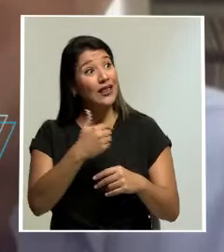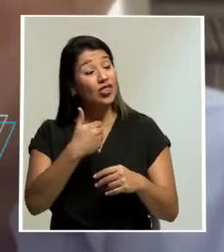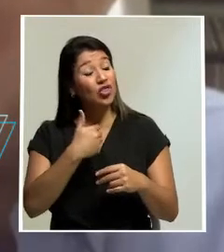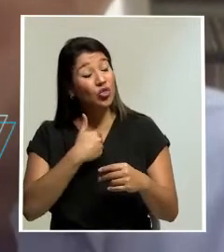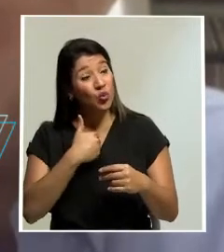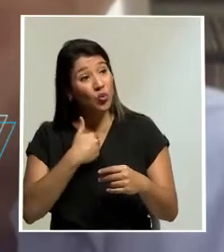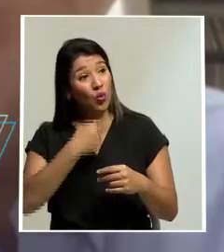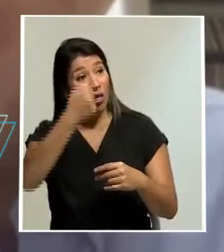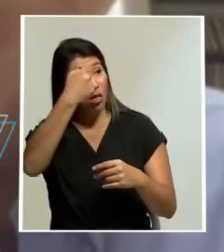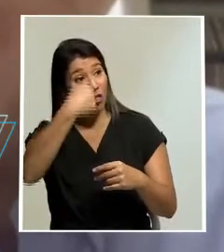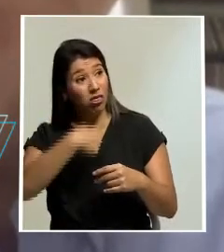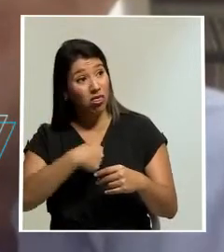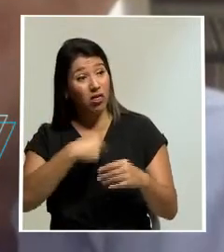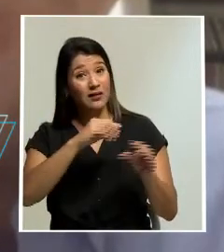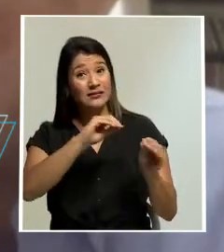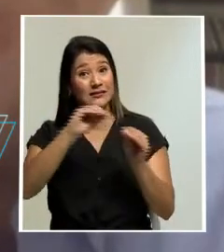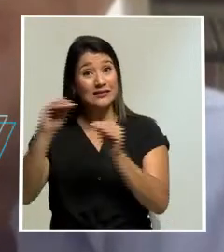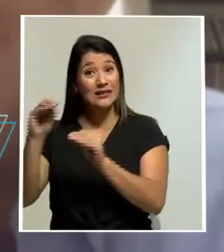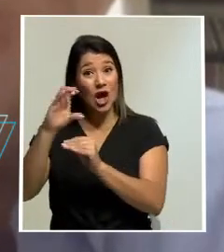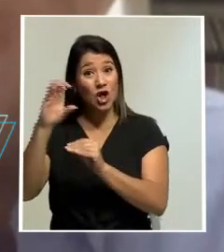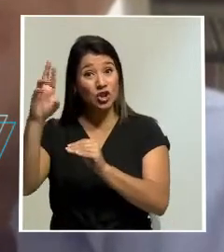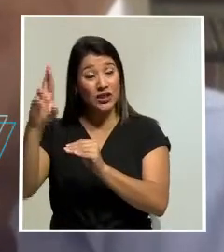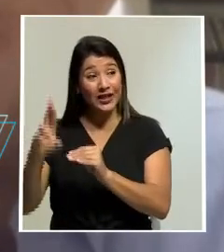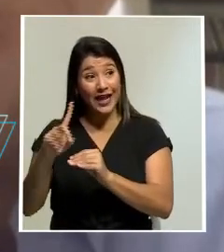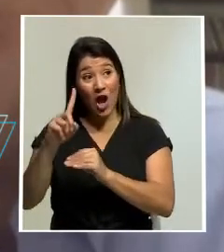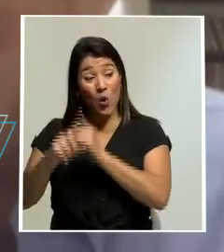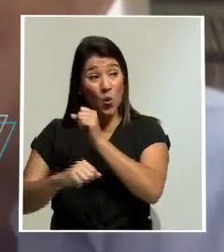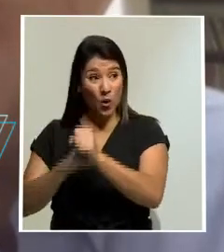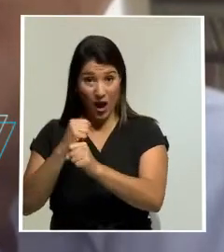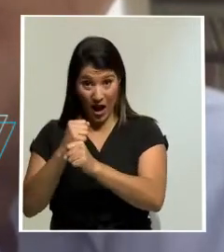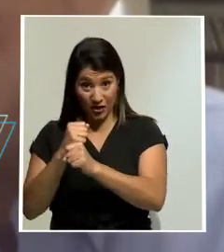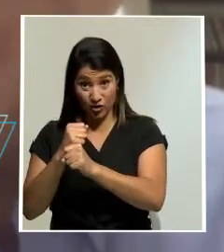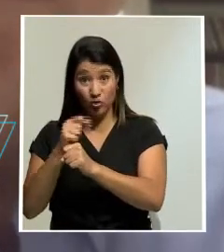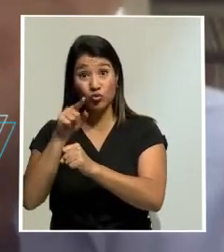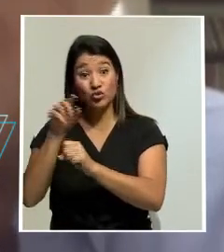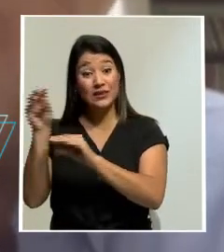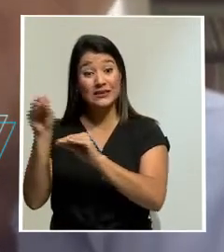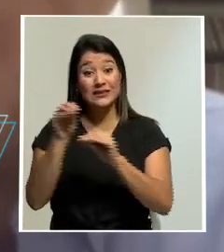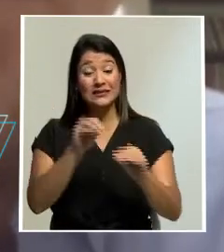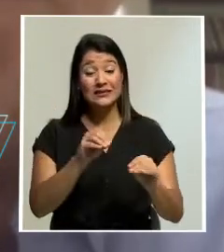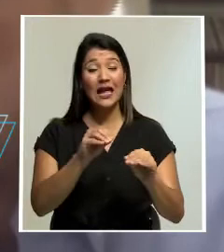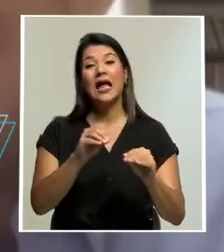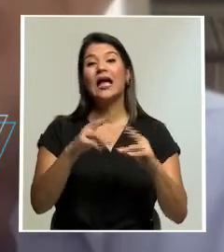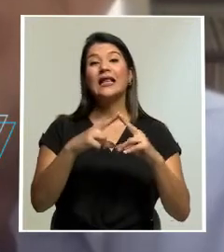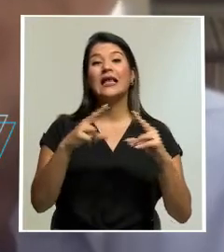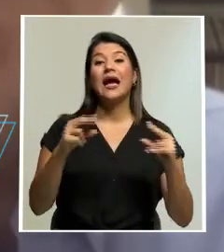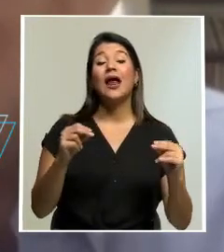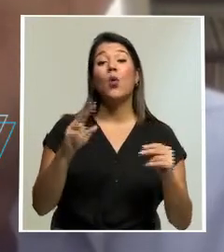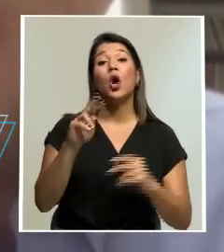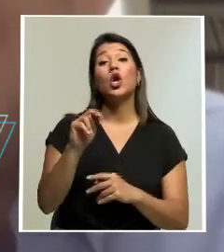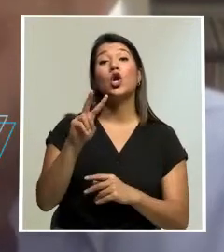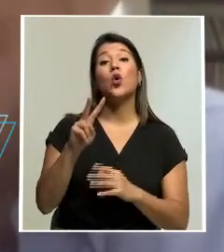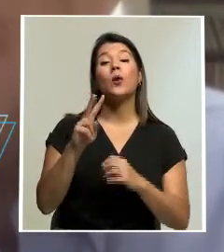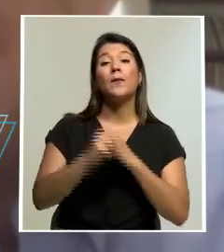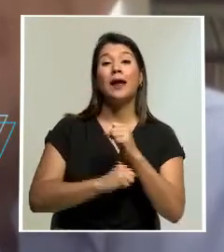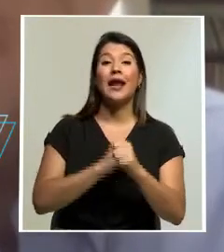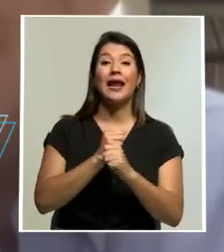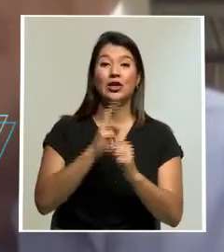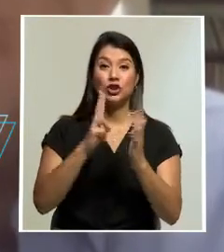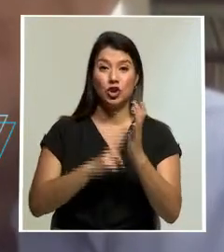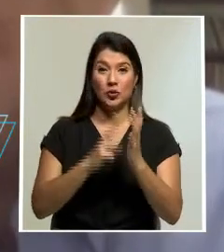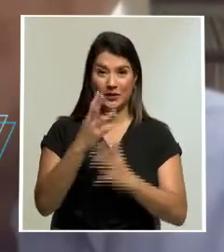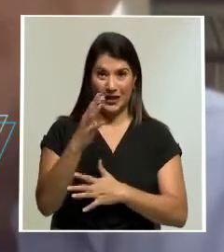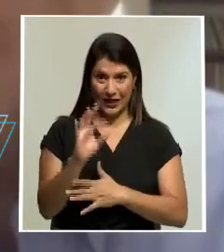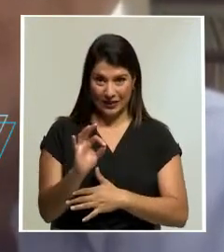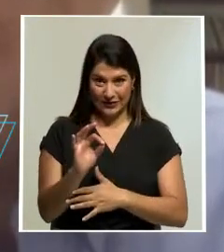exilarte en Costa Rica durante un año. Regresaste a Nicaragua en noviembre del 2019. ¿Cómo ha evolucionado